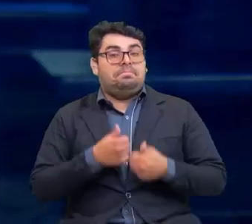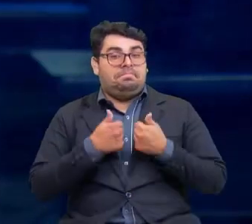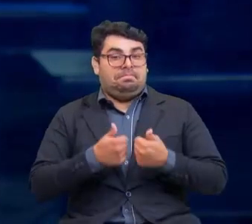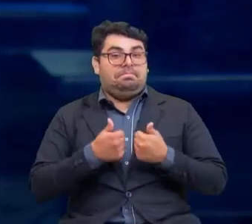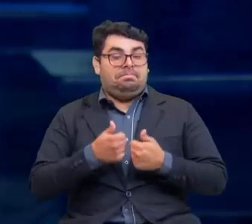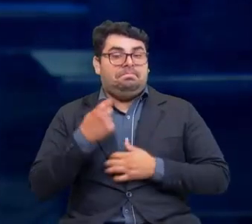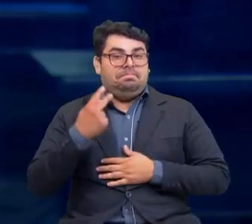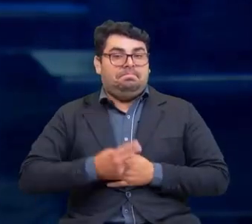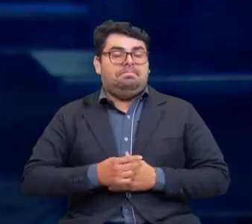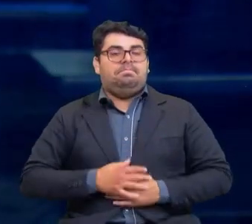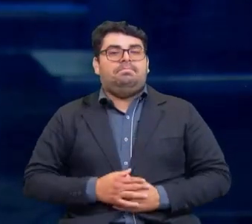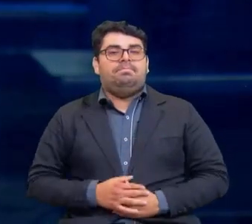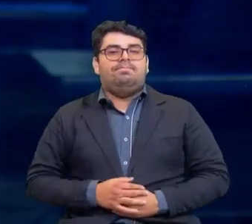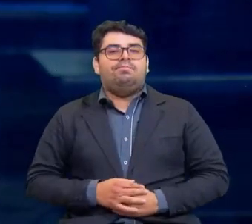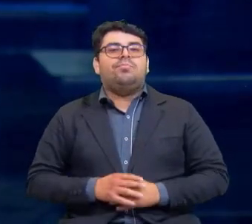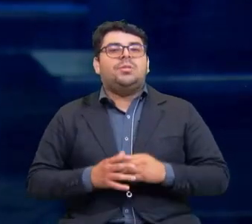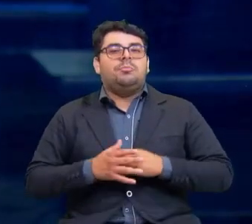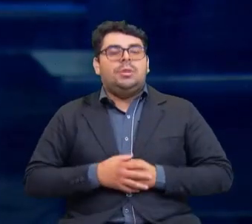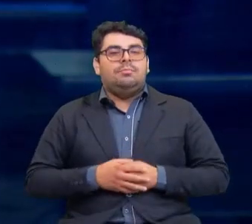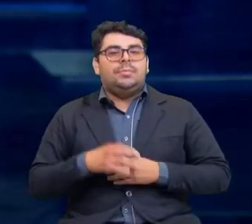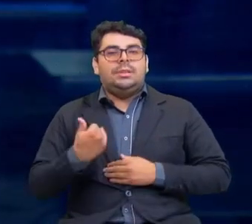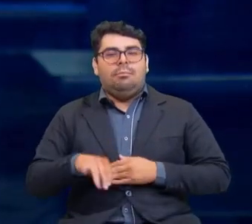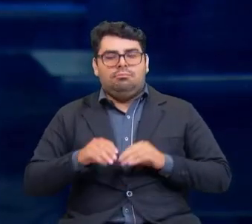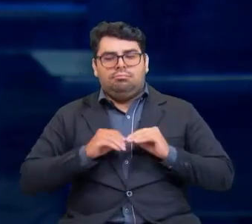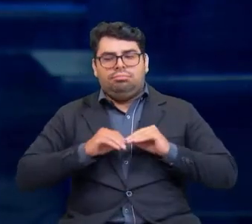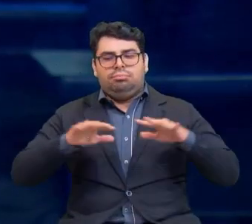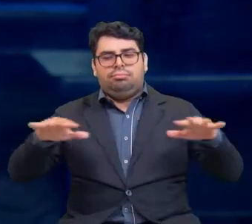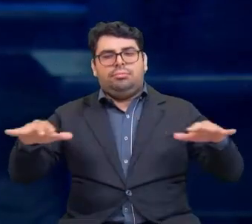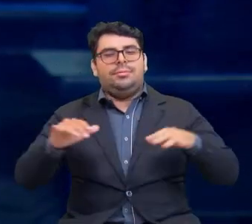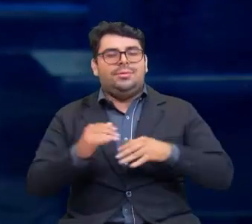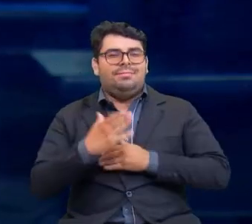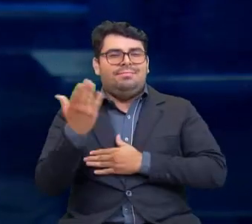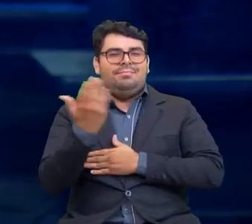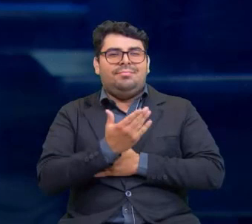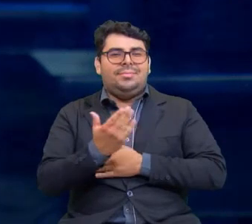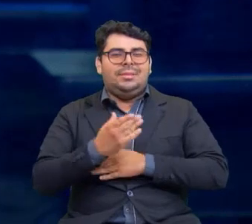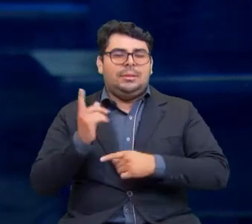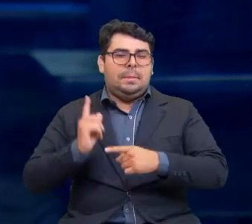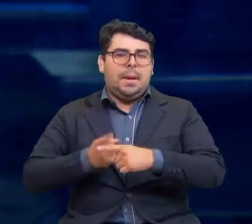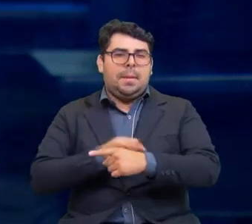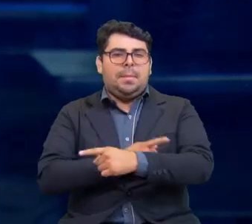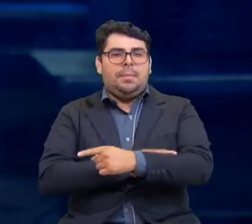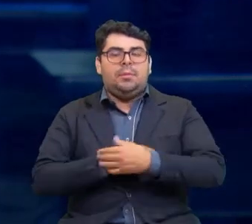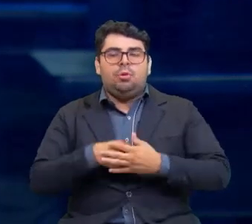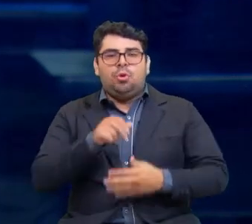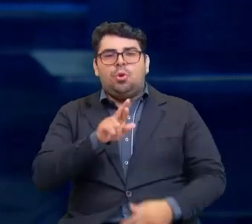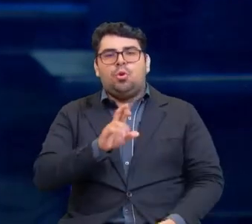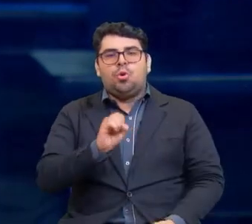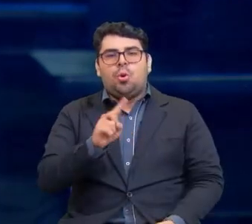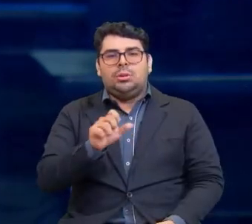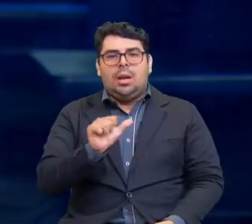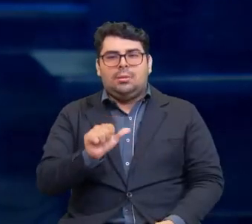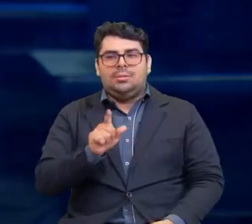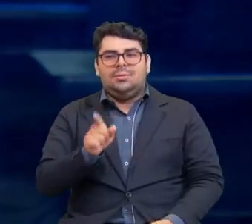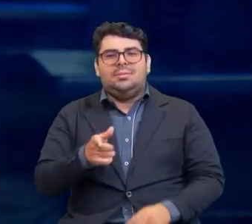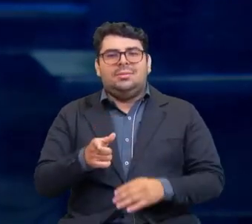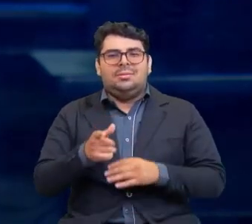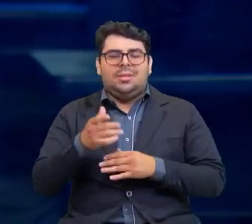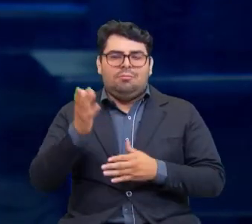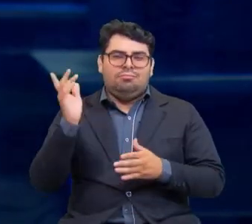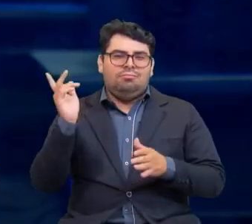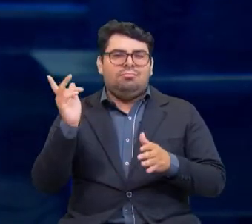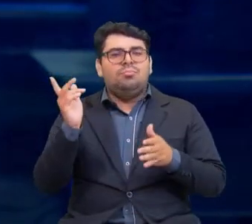y se realizó el lanzamiento de la serie Rosa al Amanecer, que relata los últimos días de vida de Rosa Elvira Celi, víctima de asesinato en el